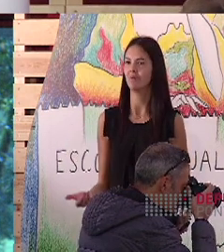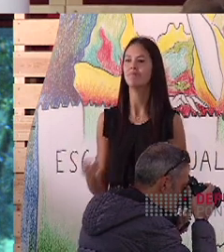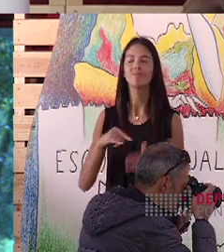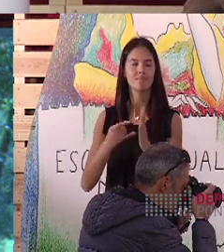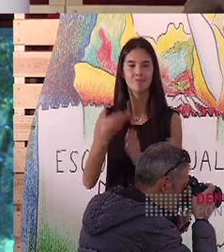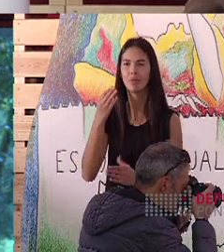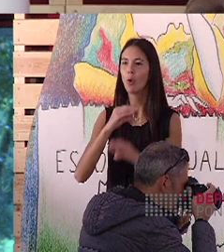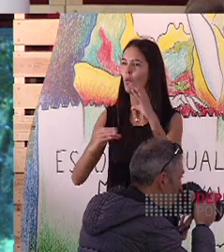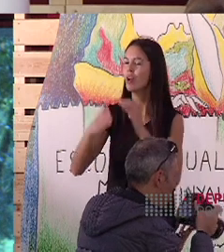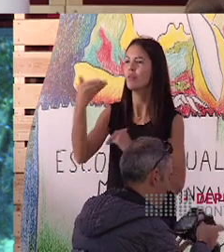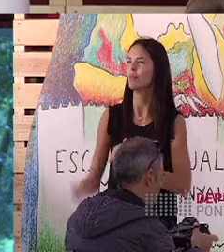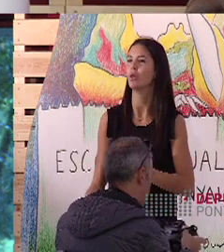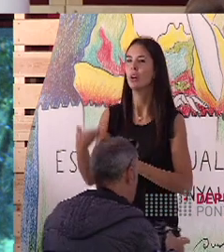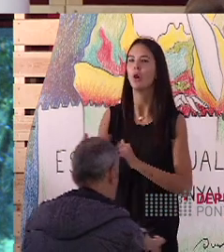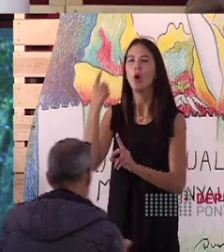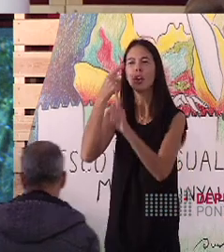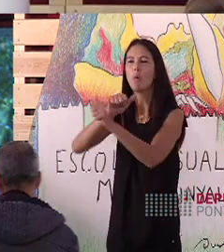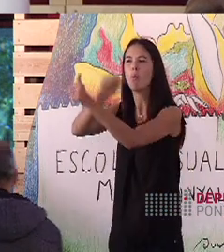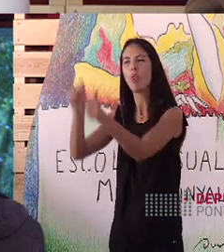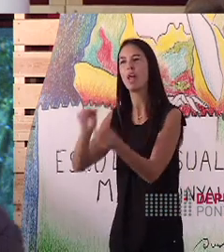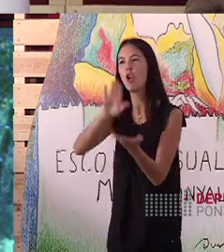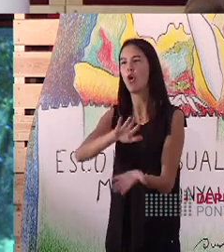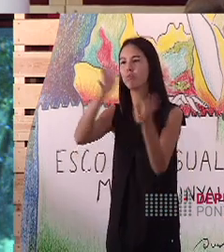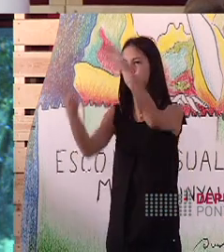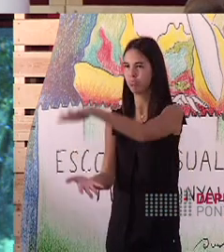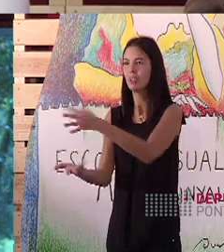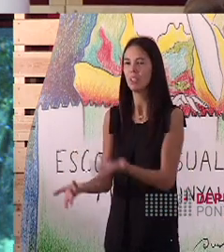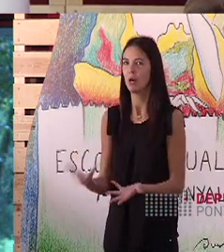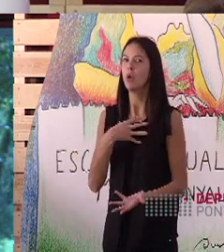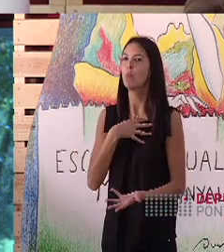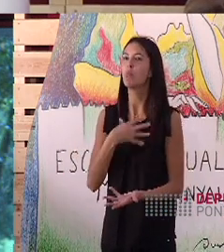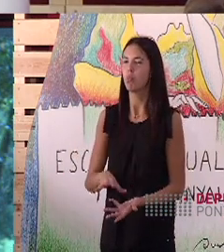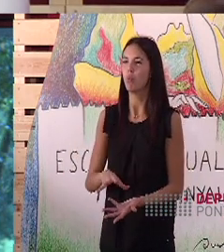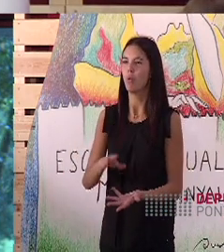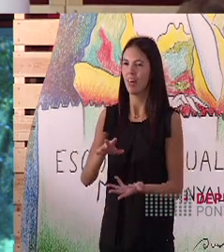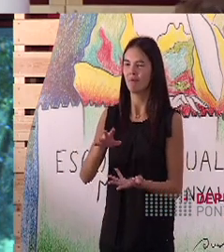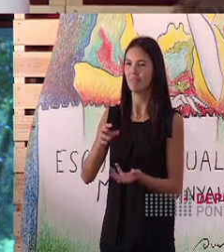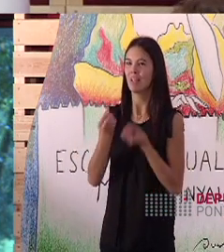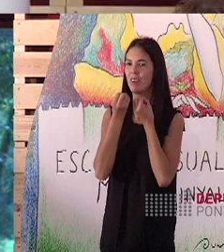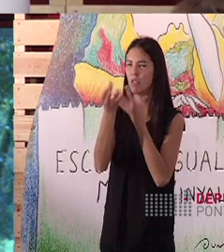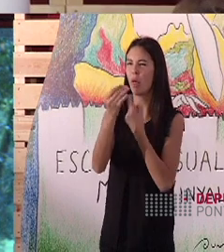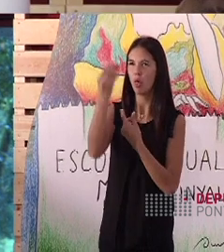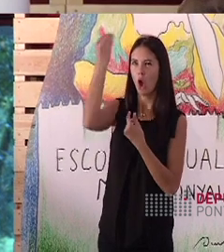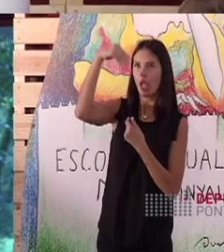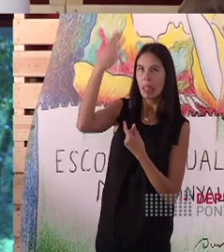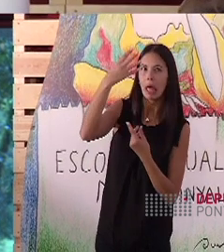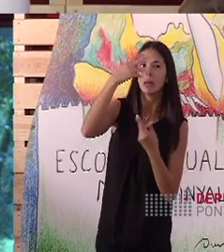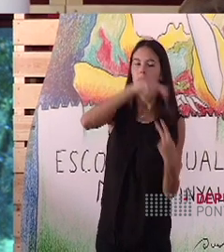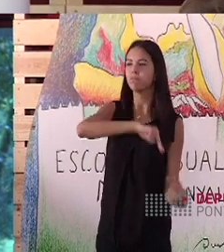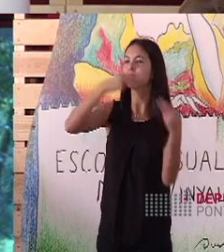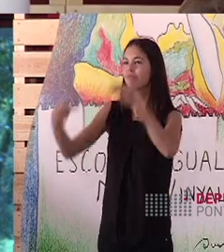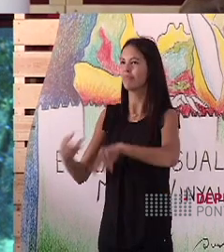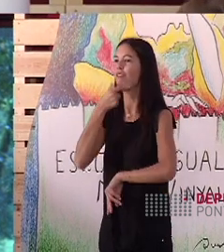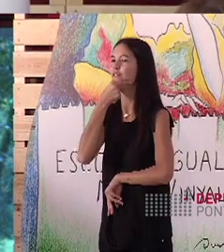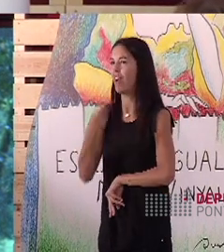fundamentais para cambiar o modelo, para ser capaz de transmitir as ideas, para que as